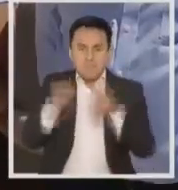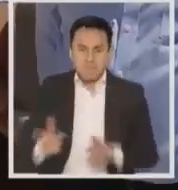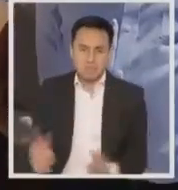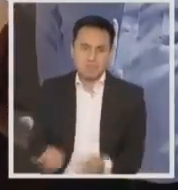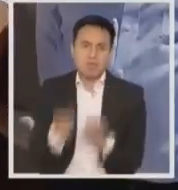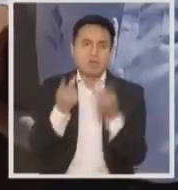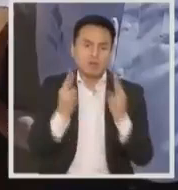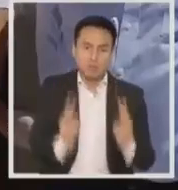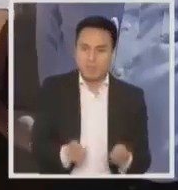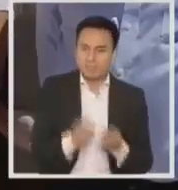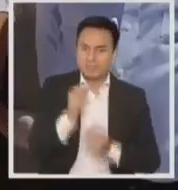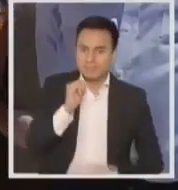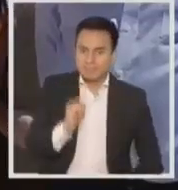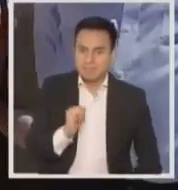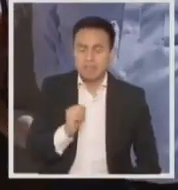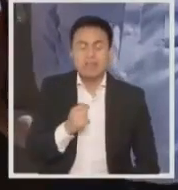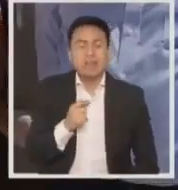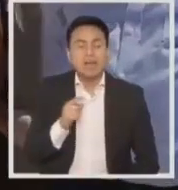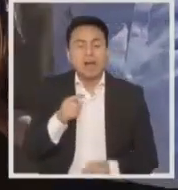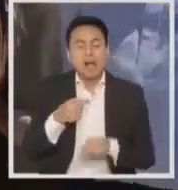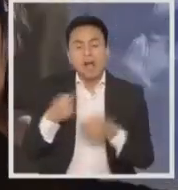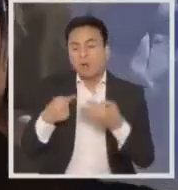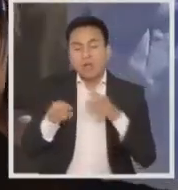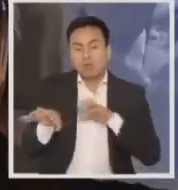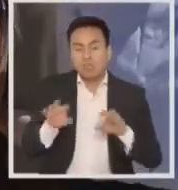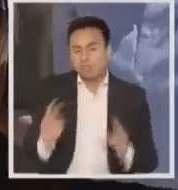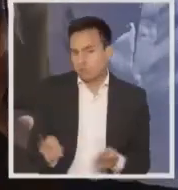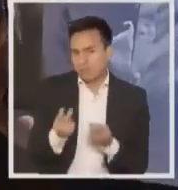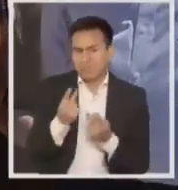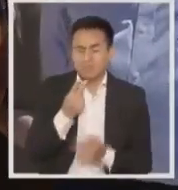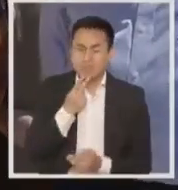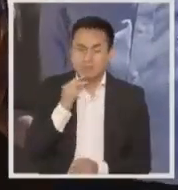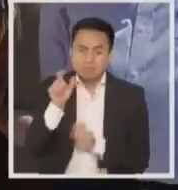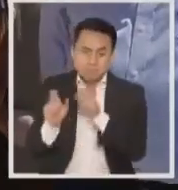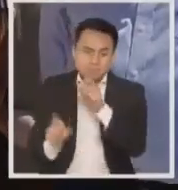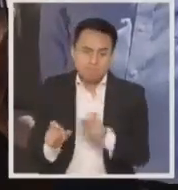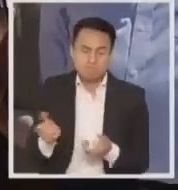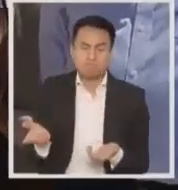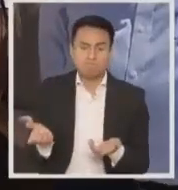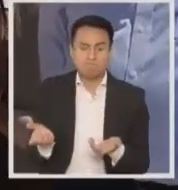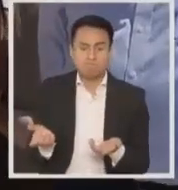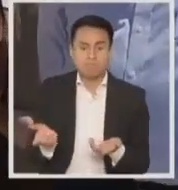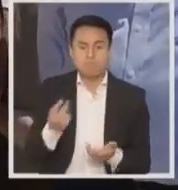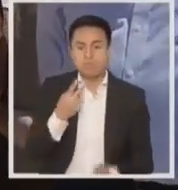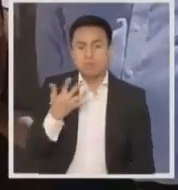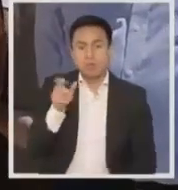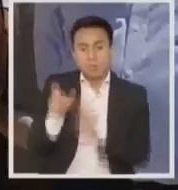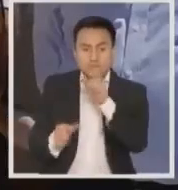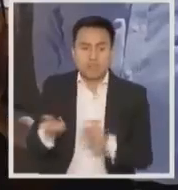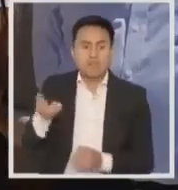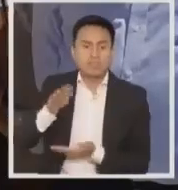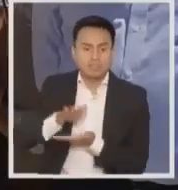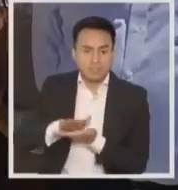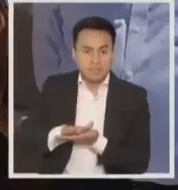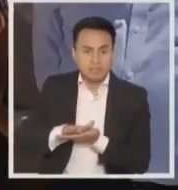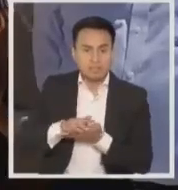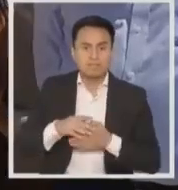perdido. Ahora, hay cosas que no se recuperan: las vidas de las 25 personas